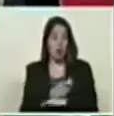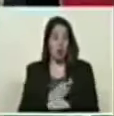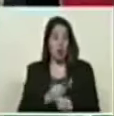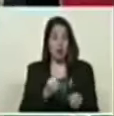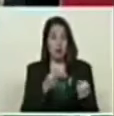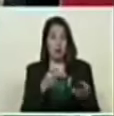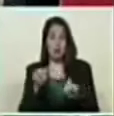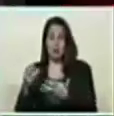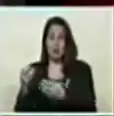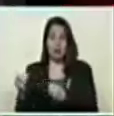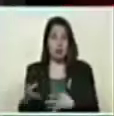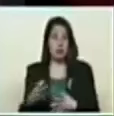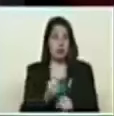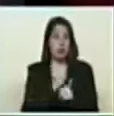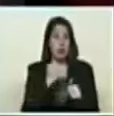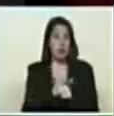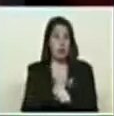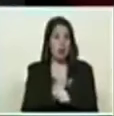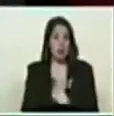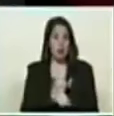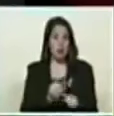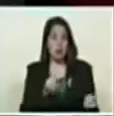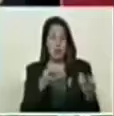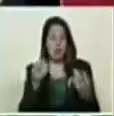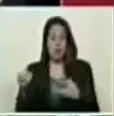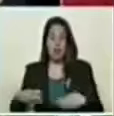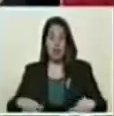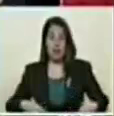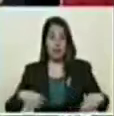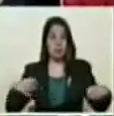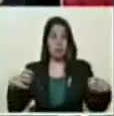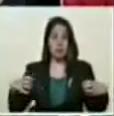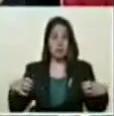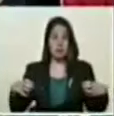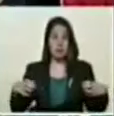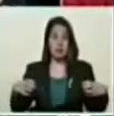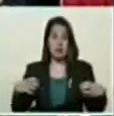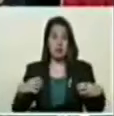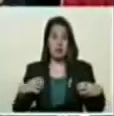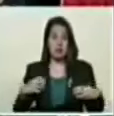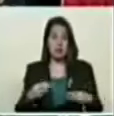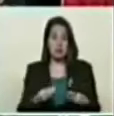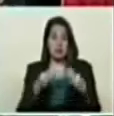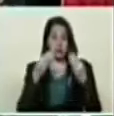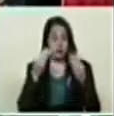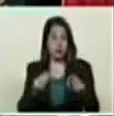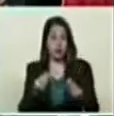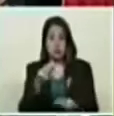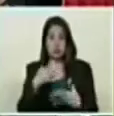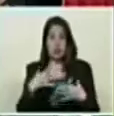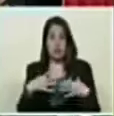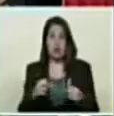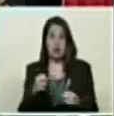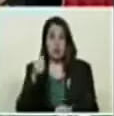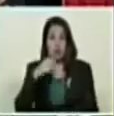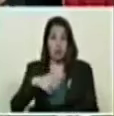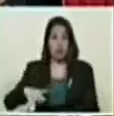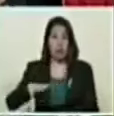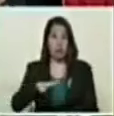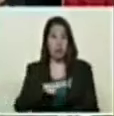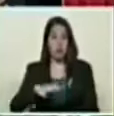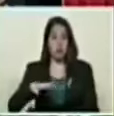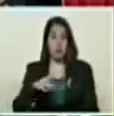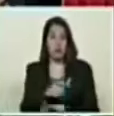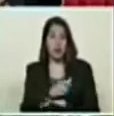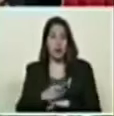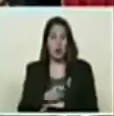generar empleo, gobernar para generar riqueza. Gobernar para llevar la salud al pueblo.